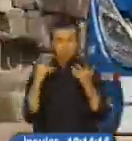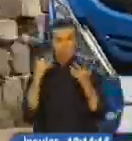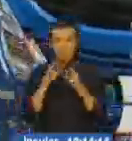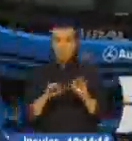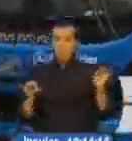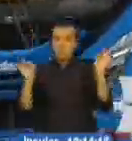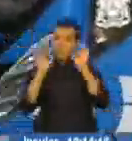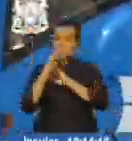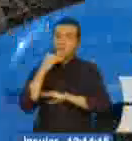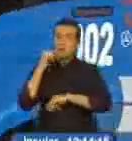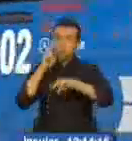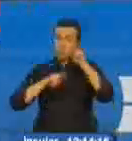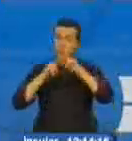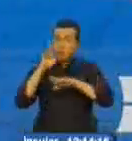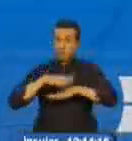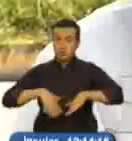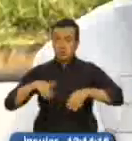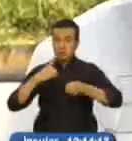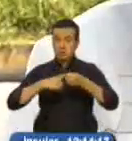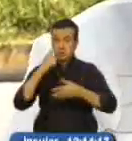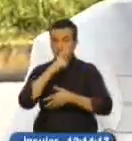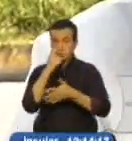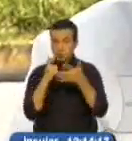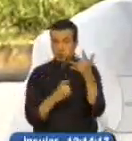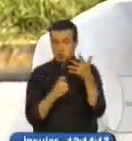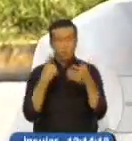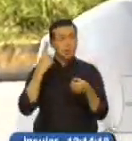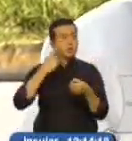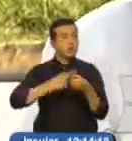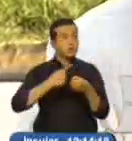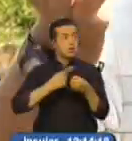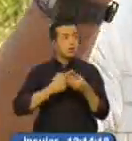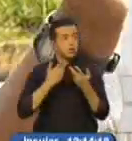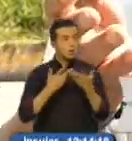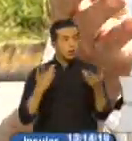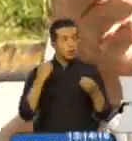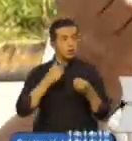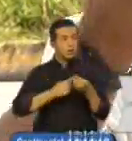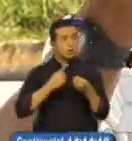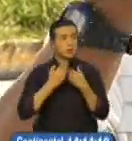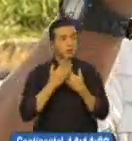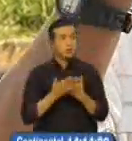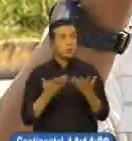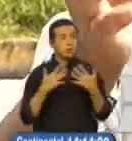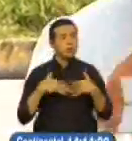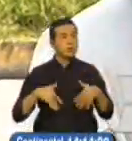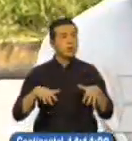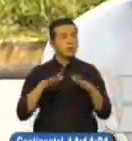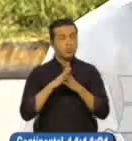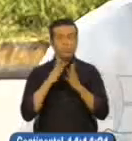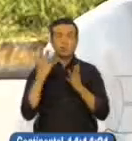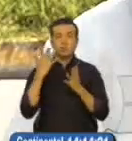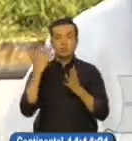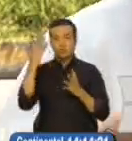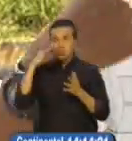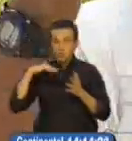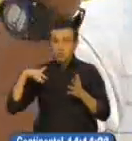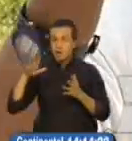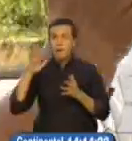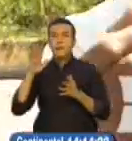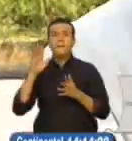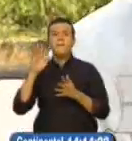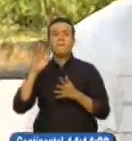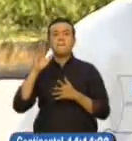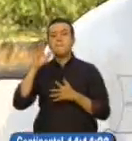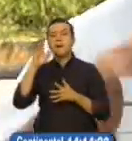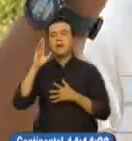ser utilizado en obras que sí requiere la capital. Quito no era que reventaba por la Mariana de Jesús, por aquí